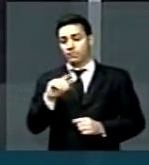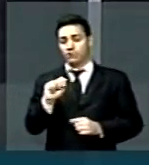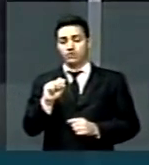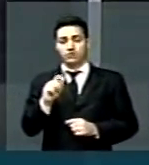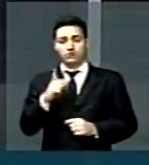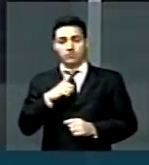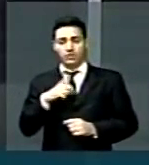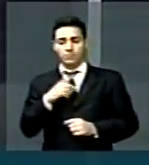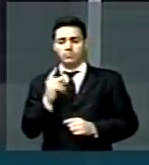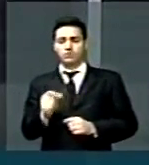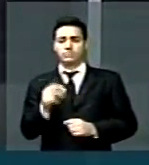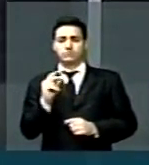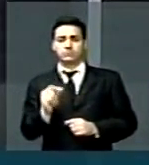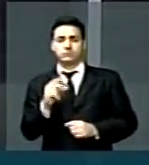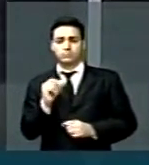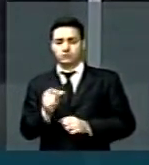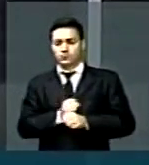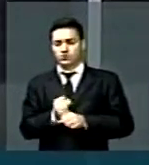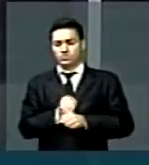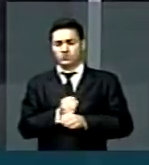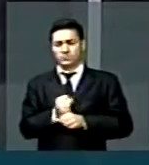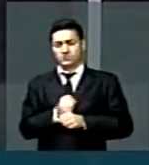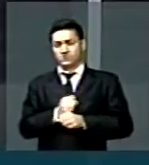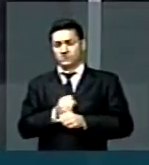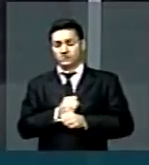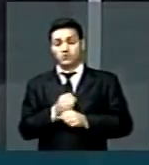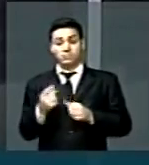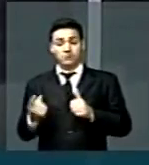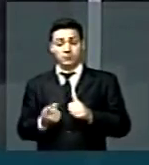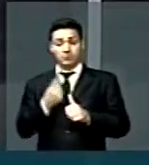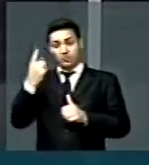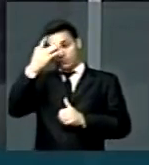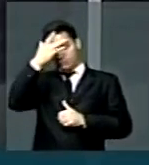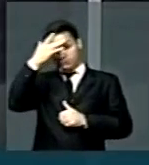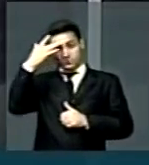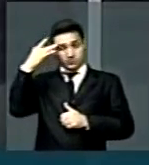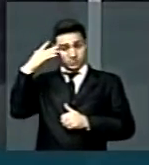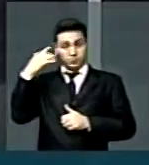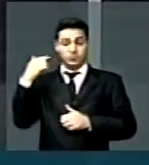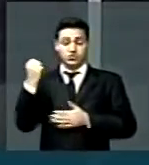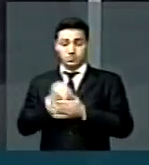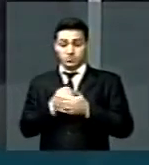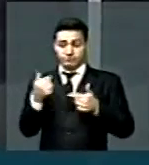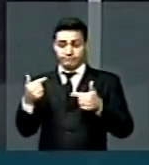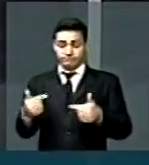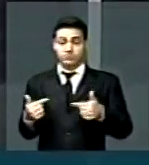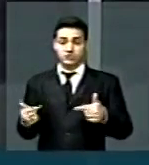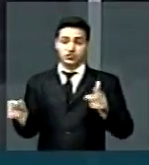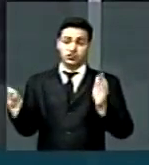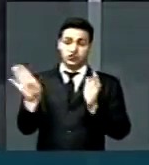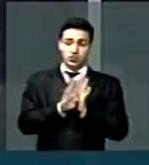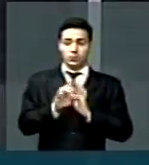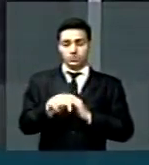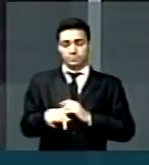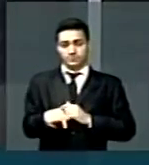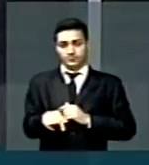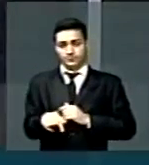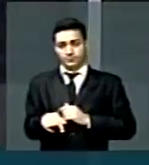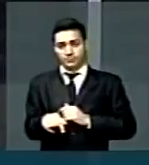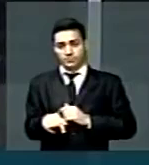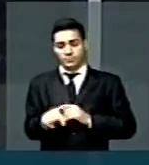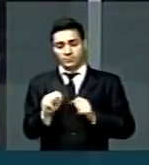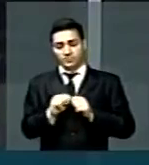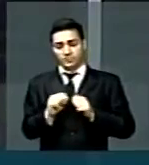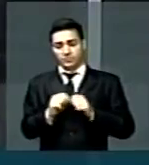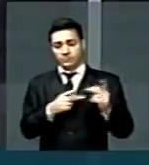una longa data, desde que los primeros conquistadores llegaron a esta tierra. En una